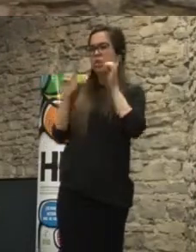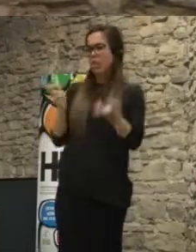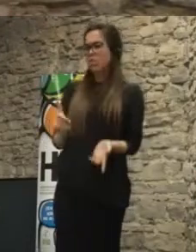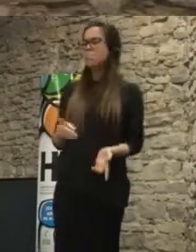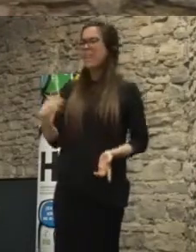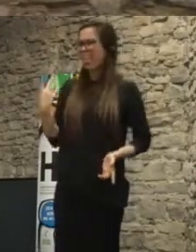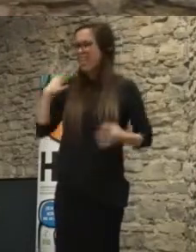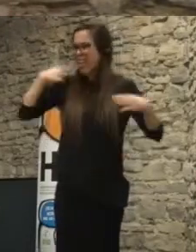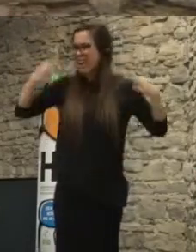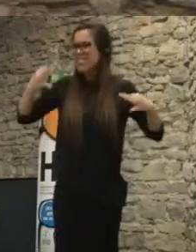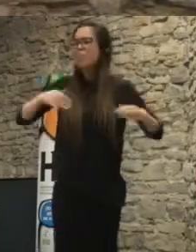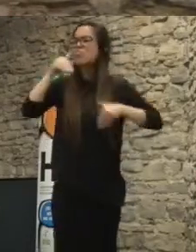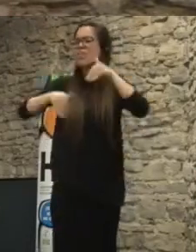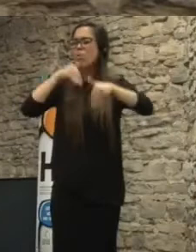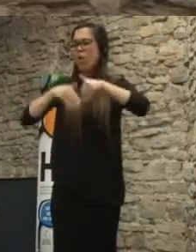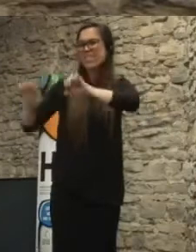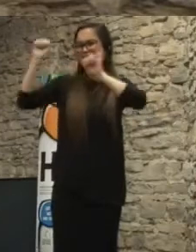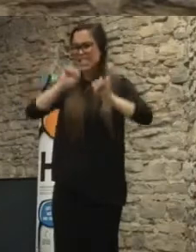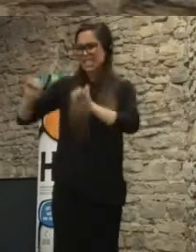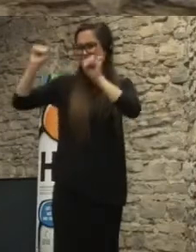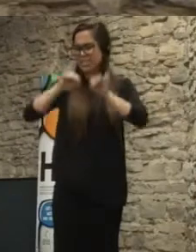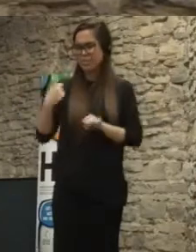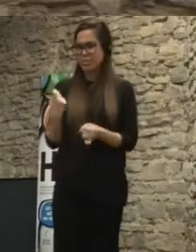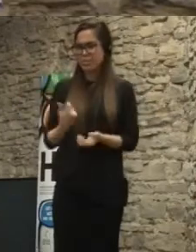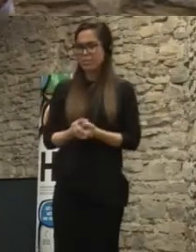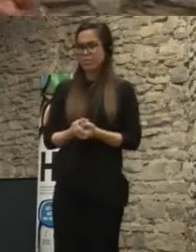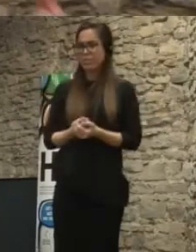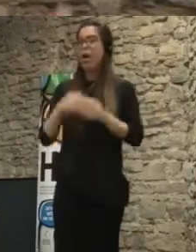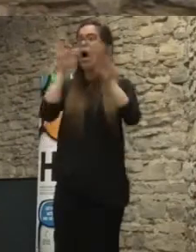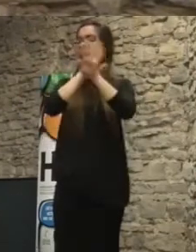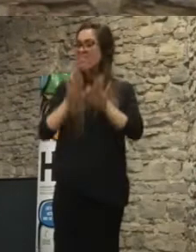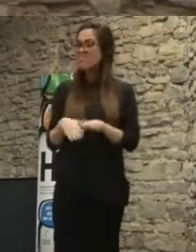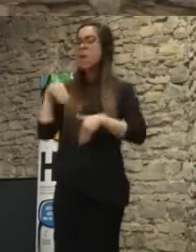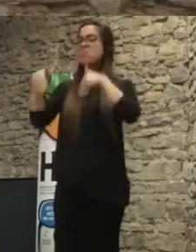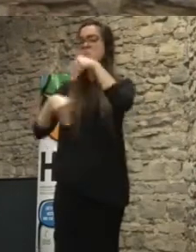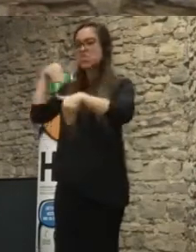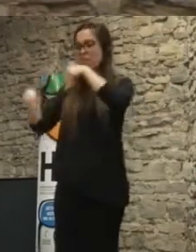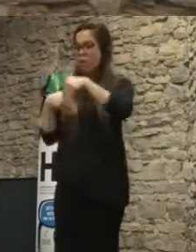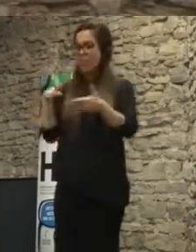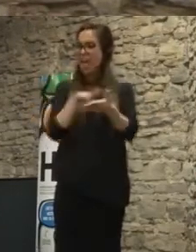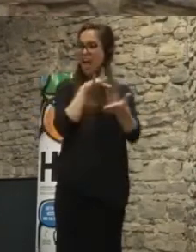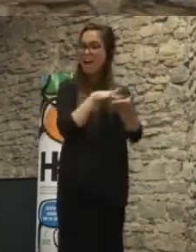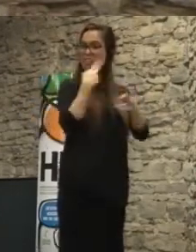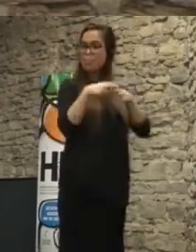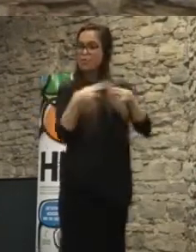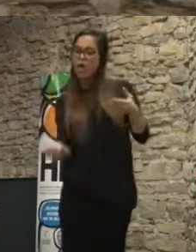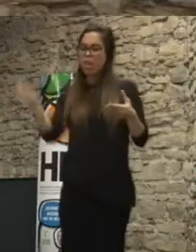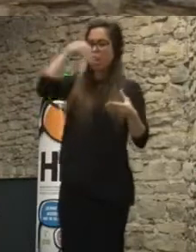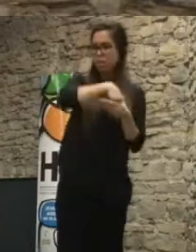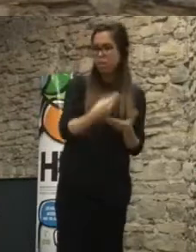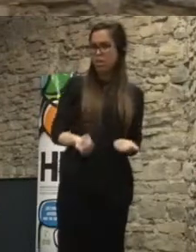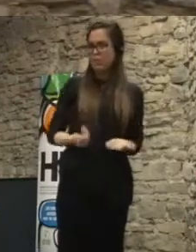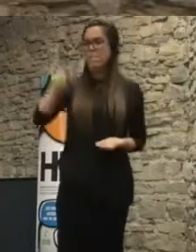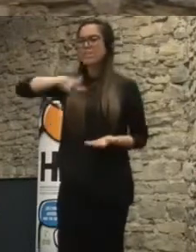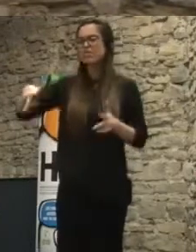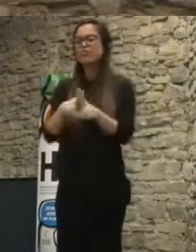democracia, ¿no? La democracia pasó a estar en la agenda política de la movilización social. Cada uno de los